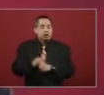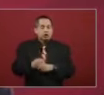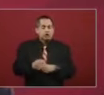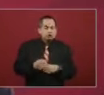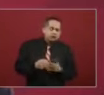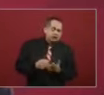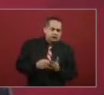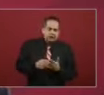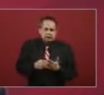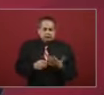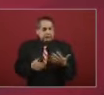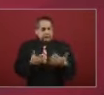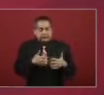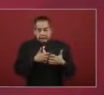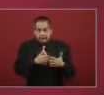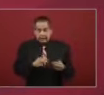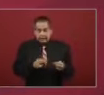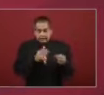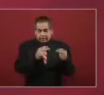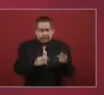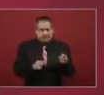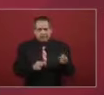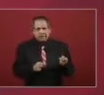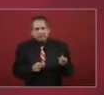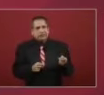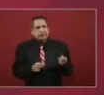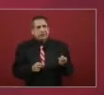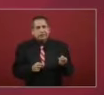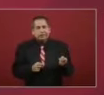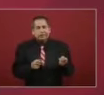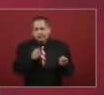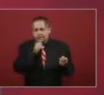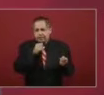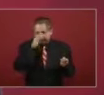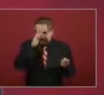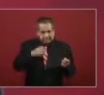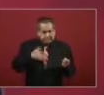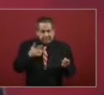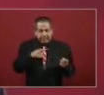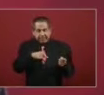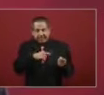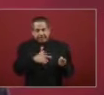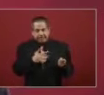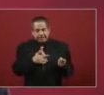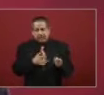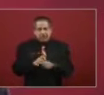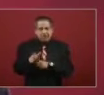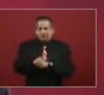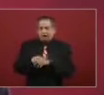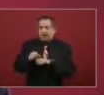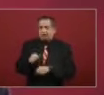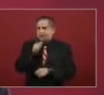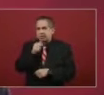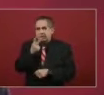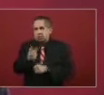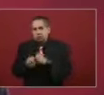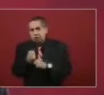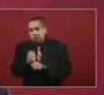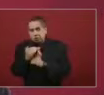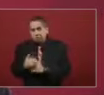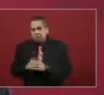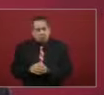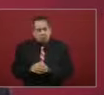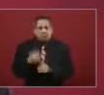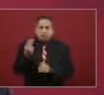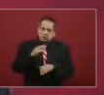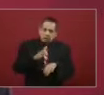Entonces, las empresas no consideran esto suficiente, porque se